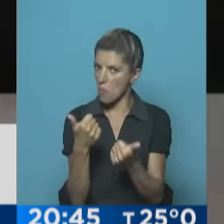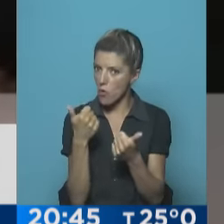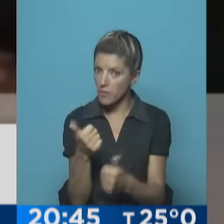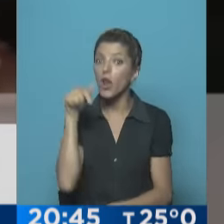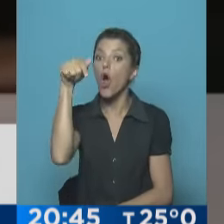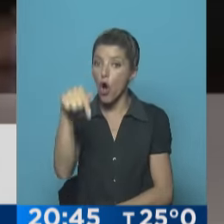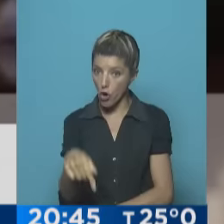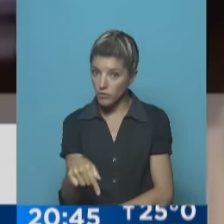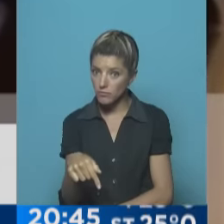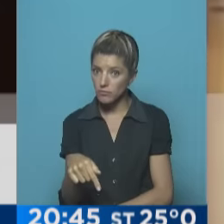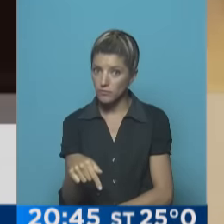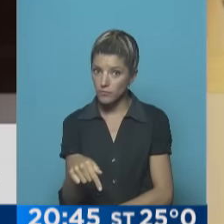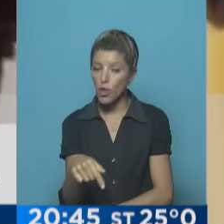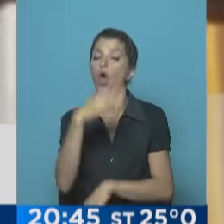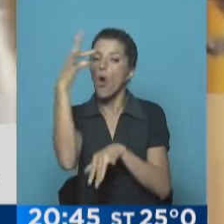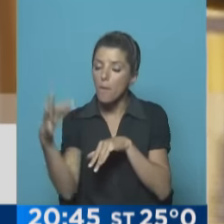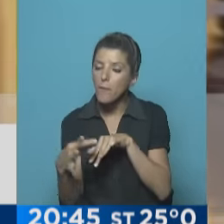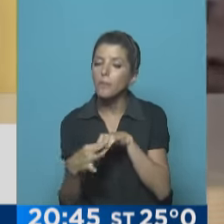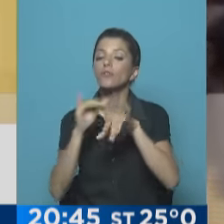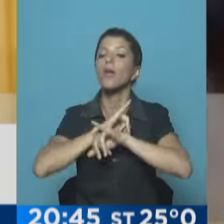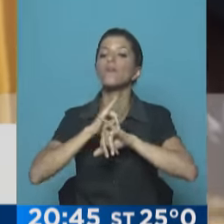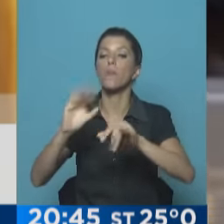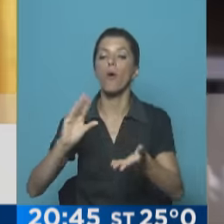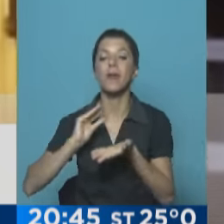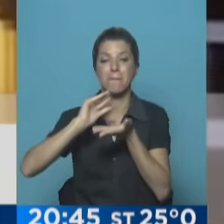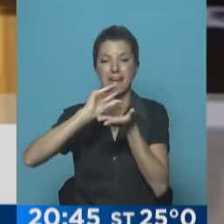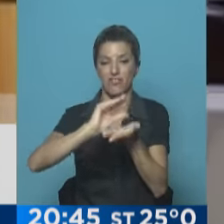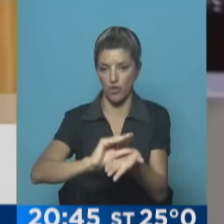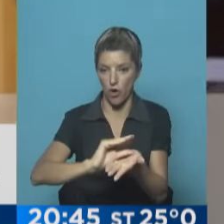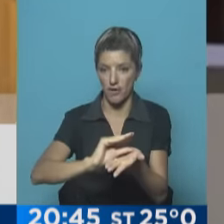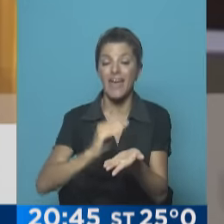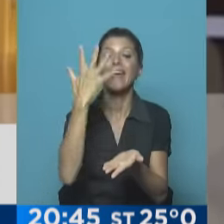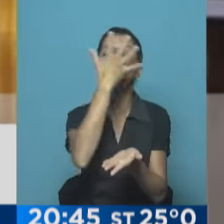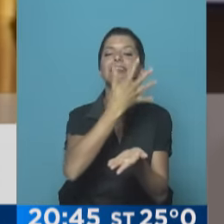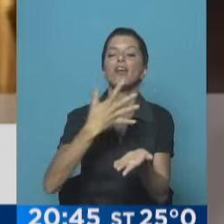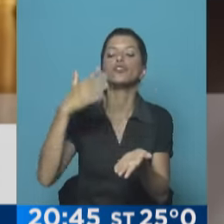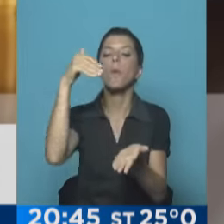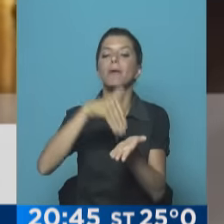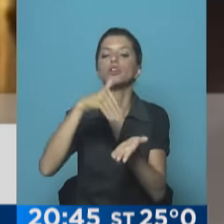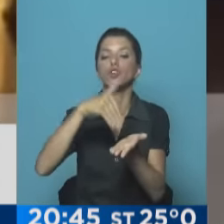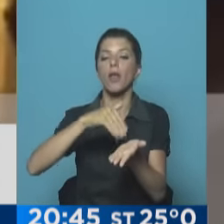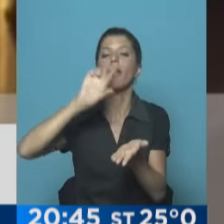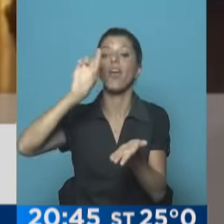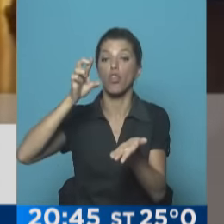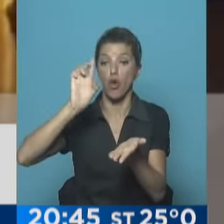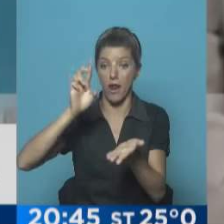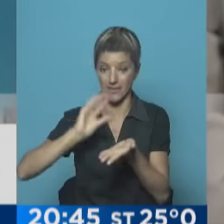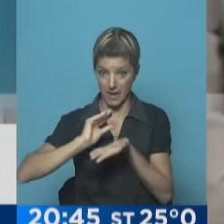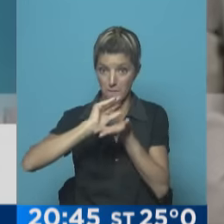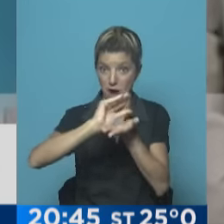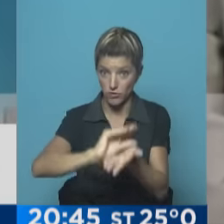están comprometiendo y anunciando una inversión adicional de 500 millones de dólares,